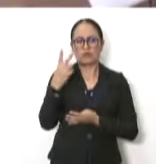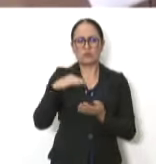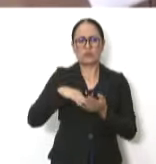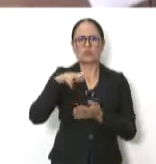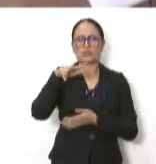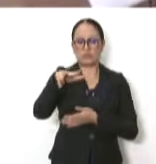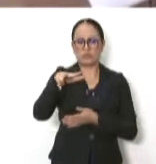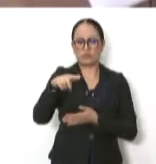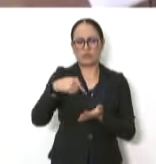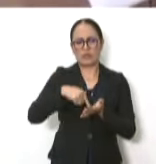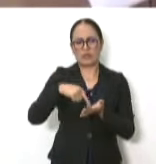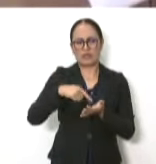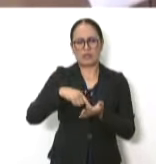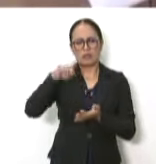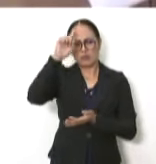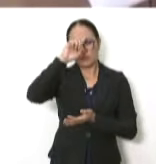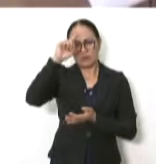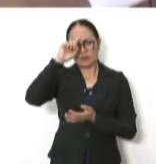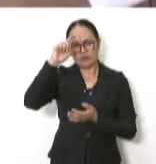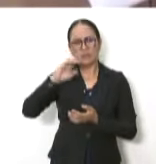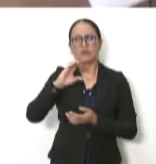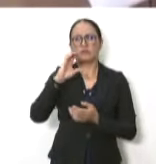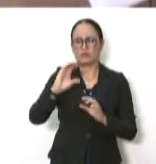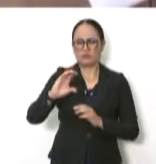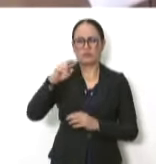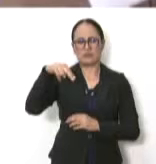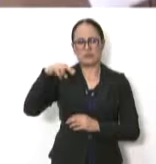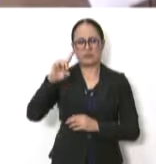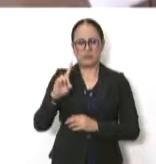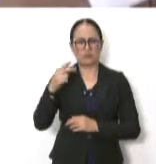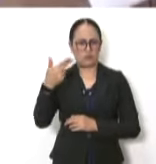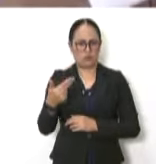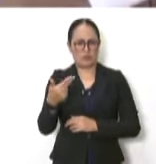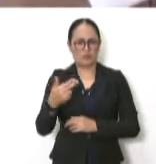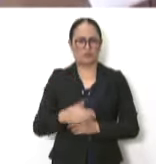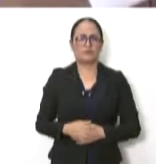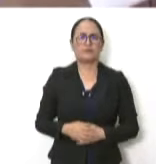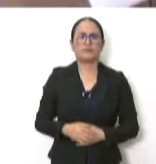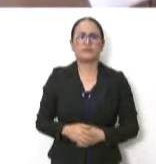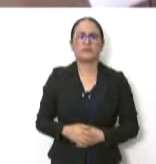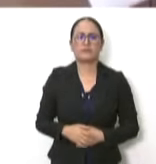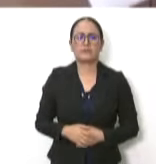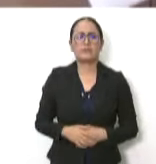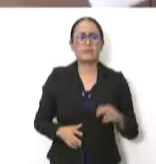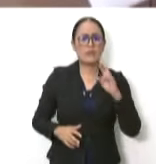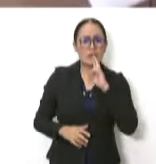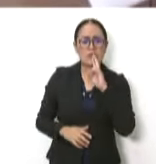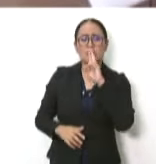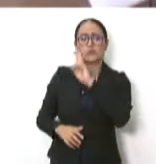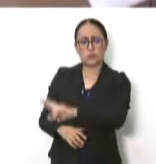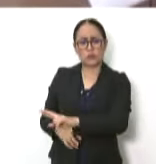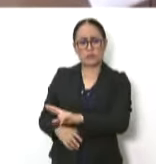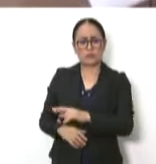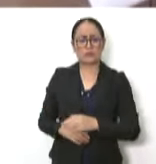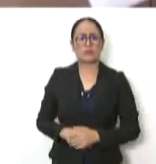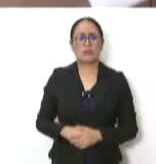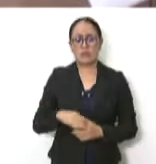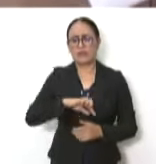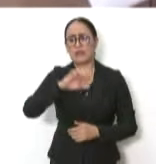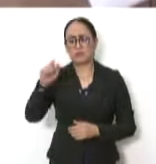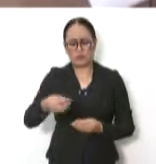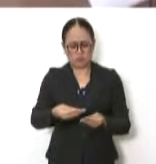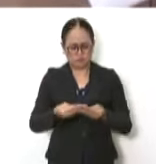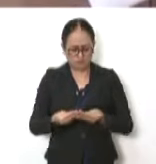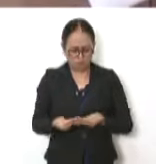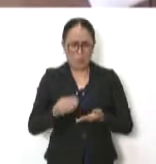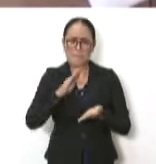34/2018 de la Comisión Nacional de Derechos Humanos. En la respuesta impugnada, el sujeto obligado remitió un oficio en el